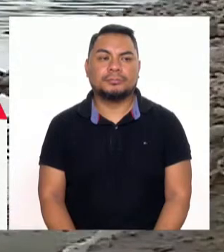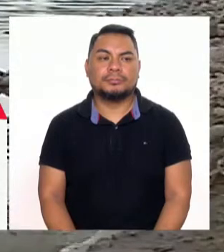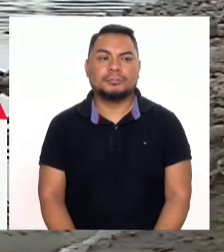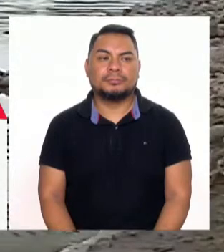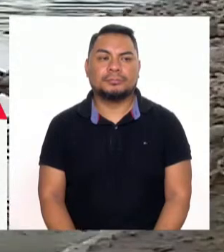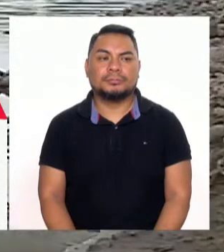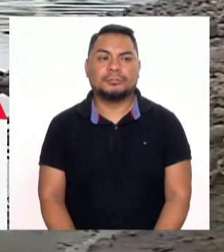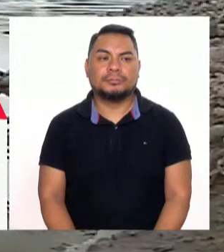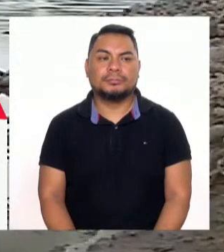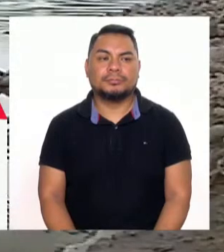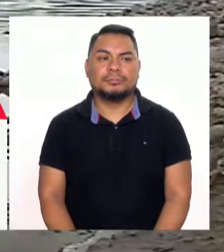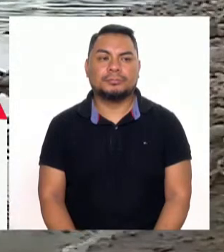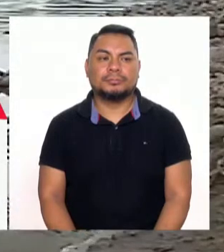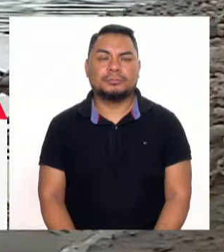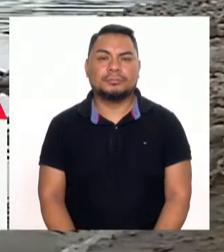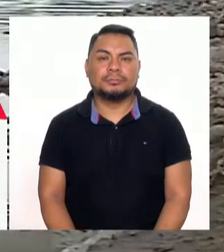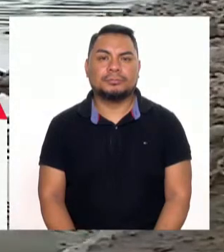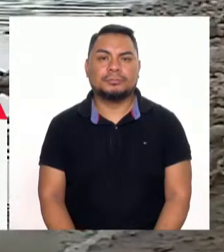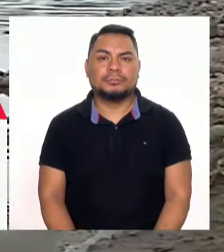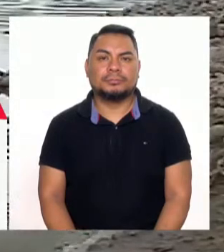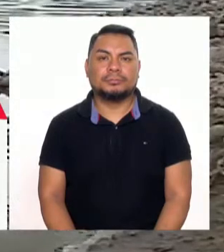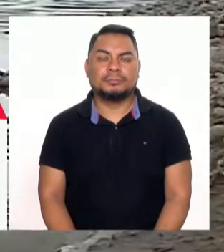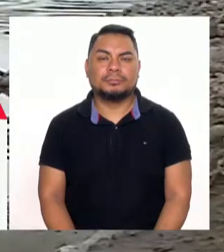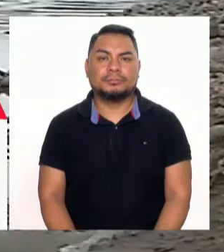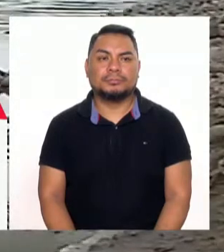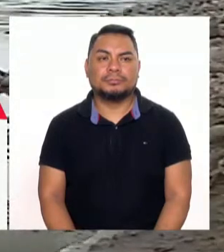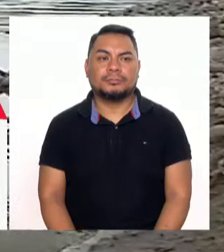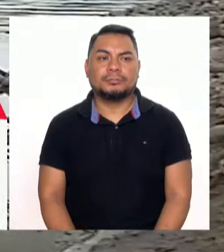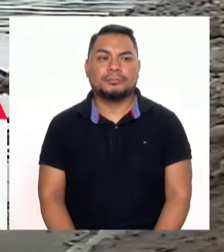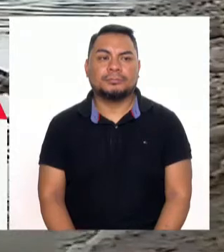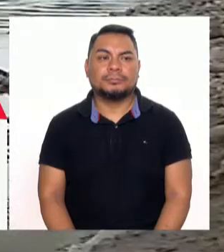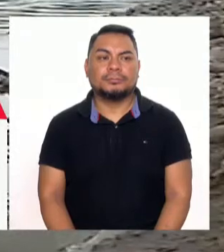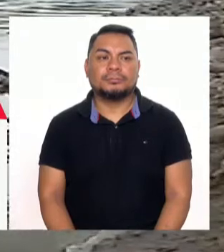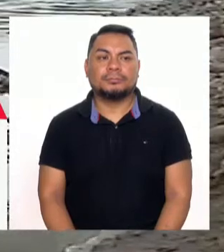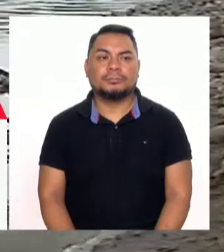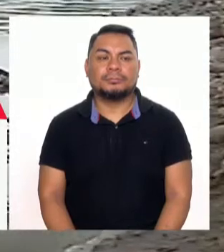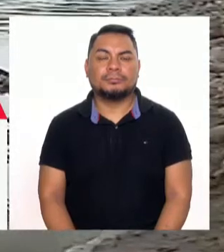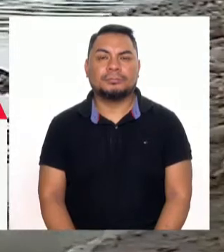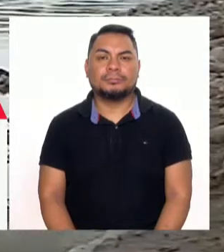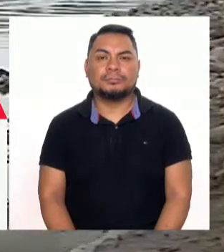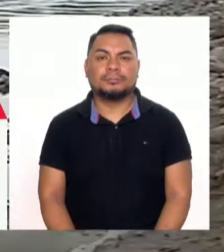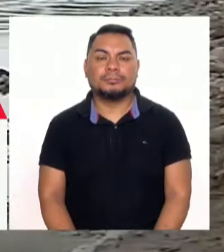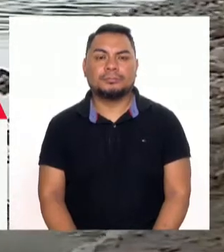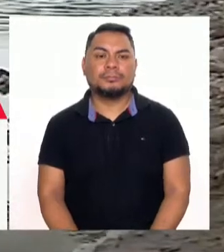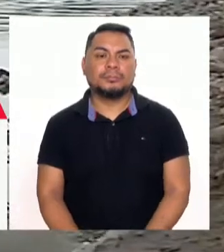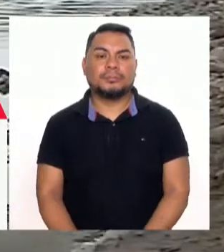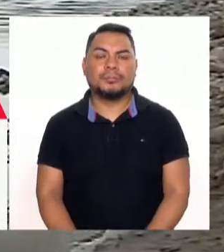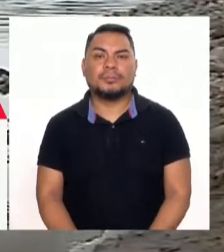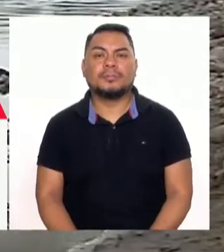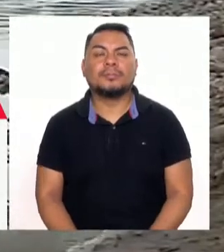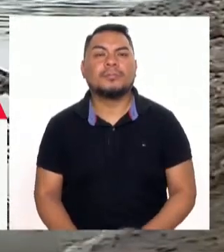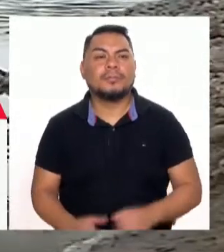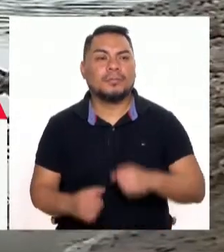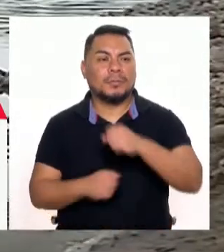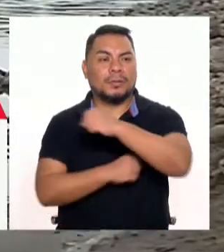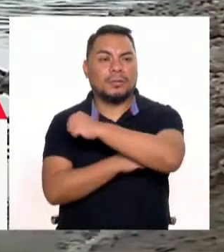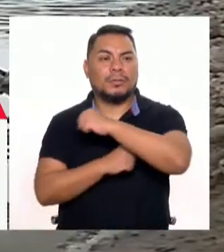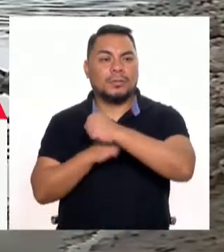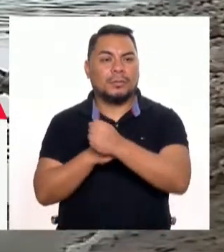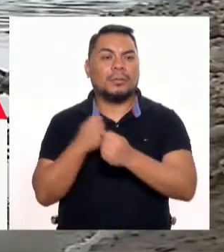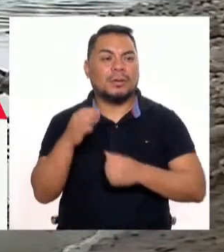aucayaco un puente que beneficiará a más de seis mil